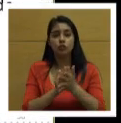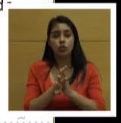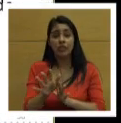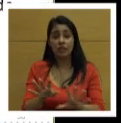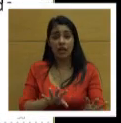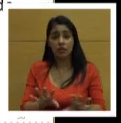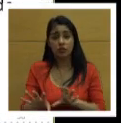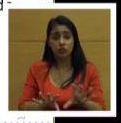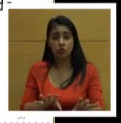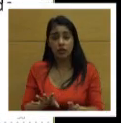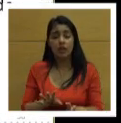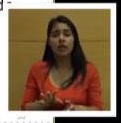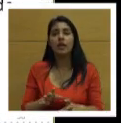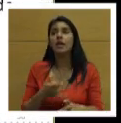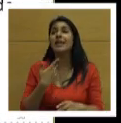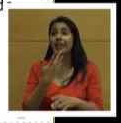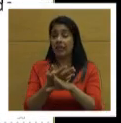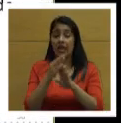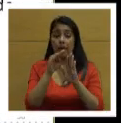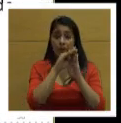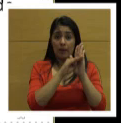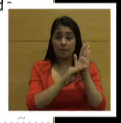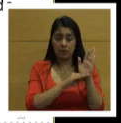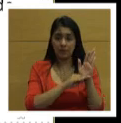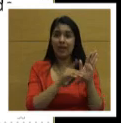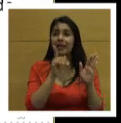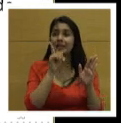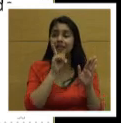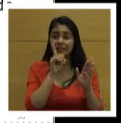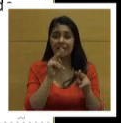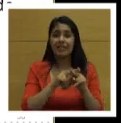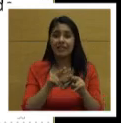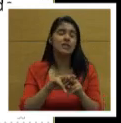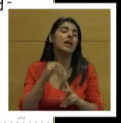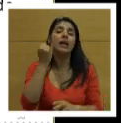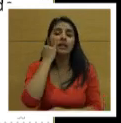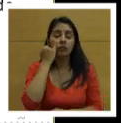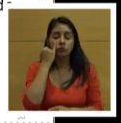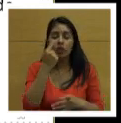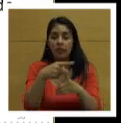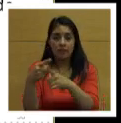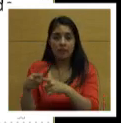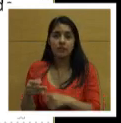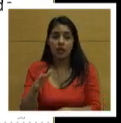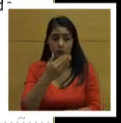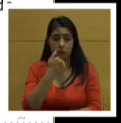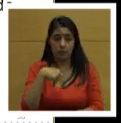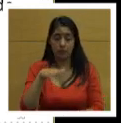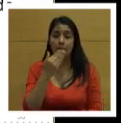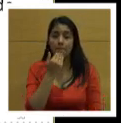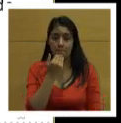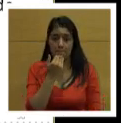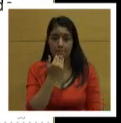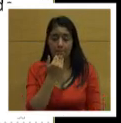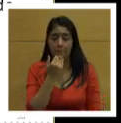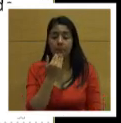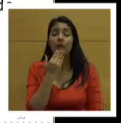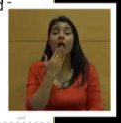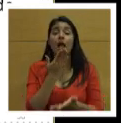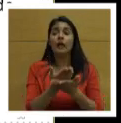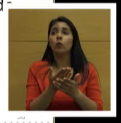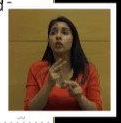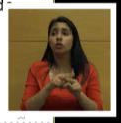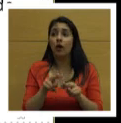manera, producto de la pauta unificada, ¿cierto?, tienen que hacer las distintas instituciones, incluyendo nosotros, ¿cierto? Y cuando hay riesgo